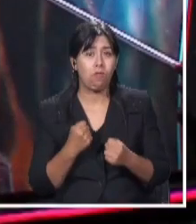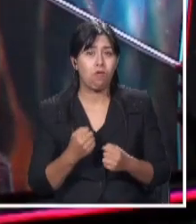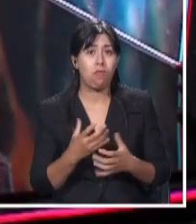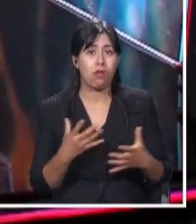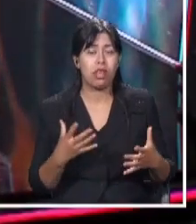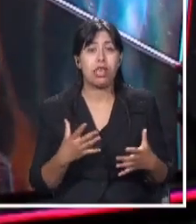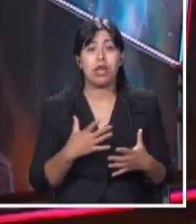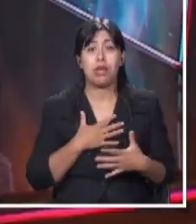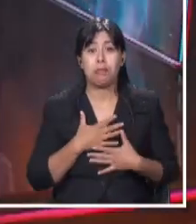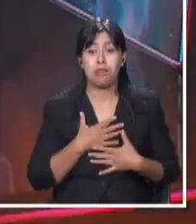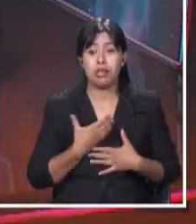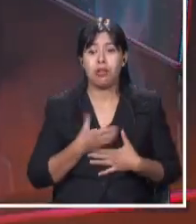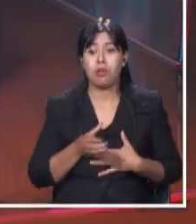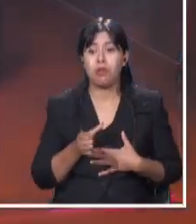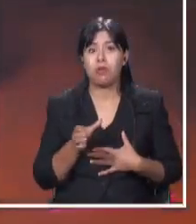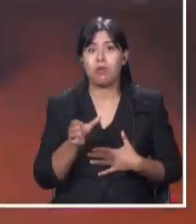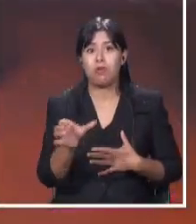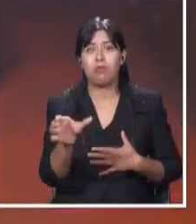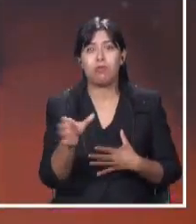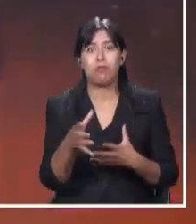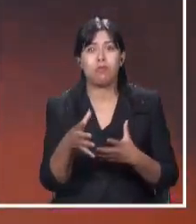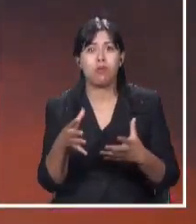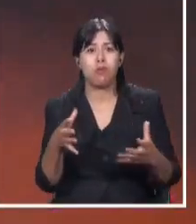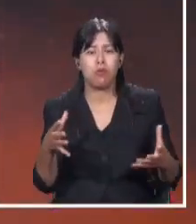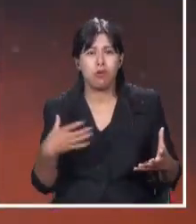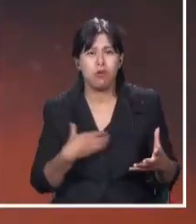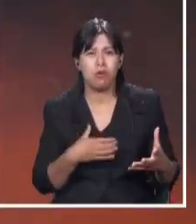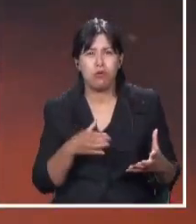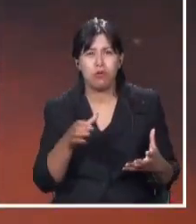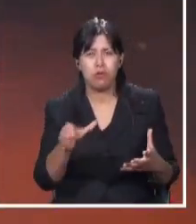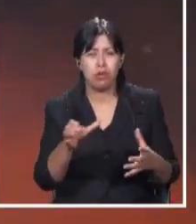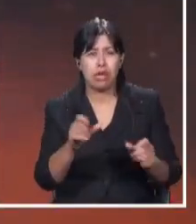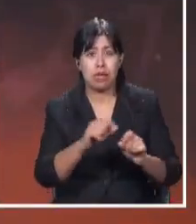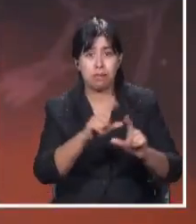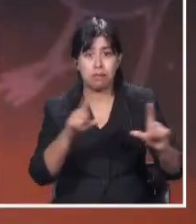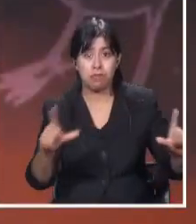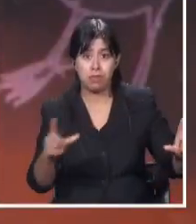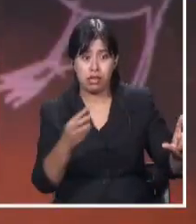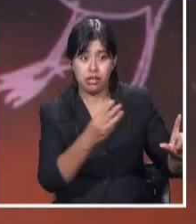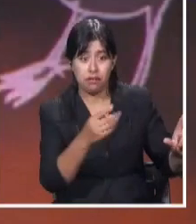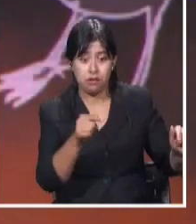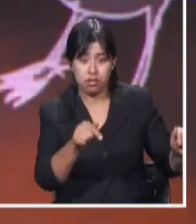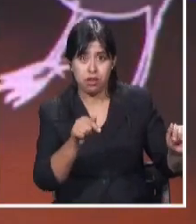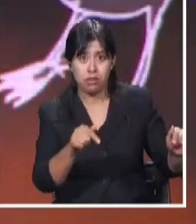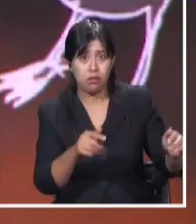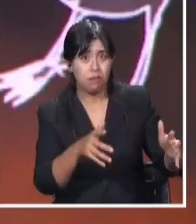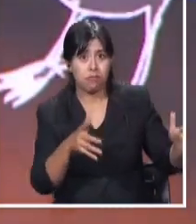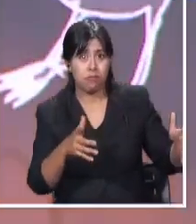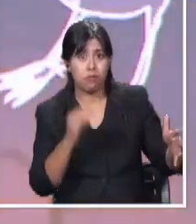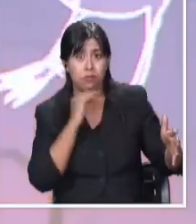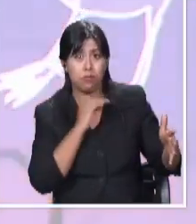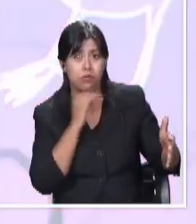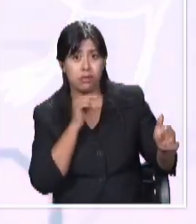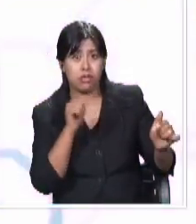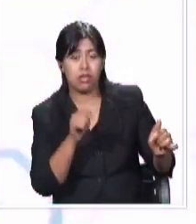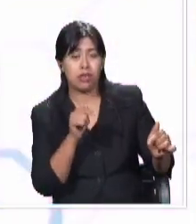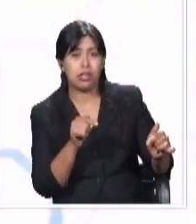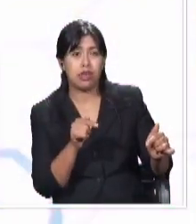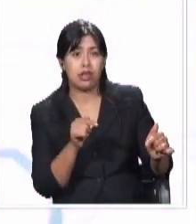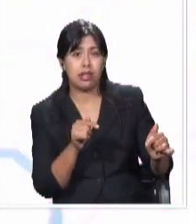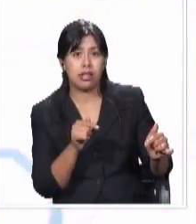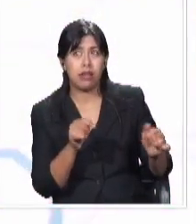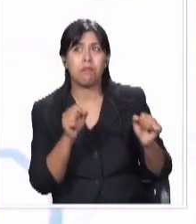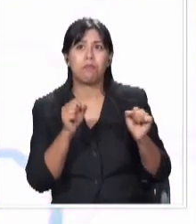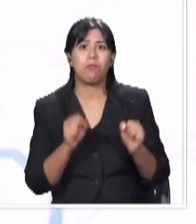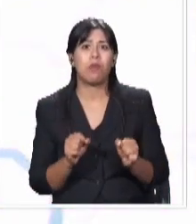En mi caso genera una empatía tremenda. O sea, plataformas de este estilo, esto abre toda una posibilidad, cómo utilizar plataformas de este estilo